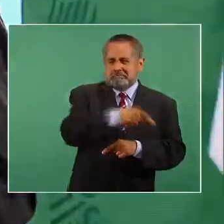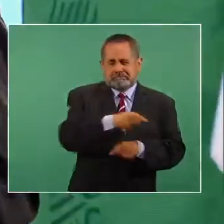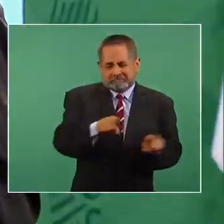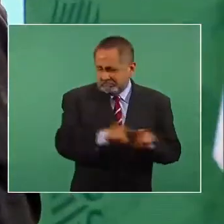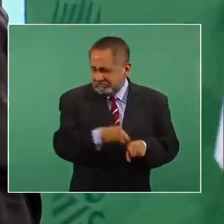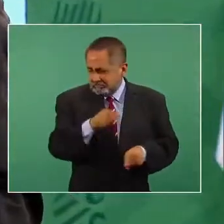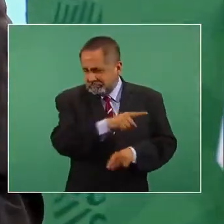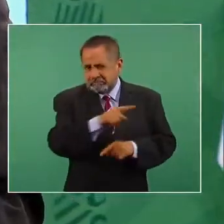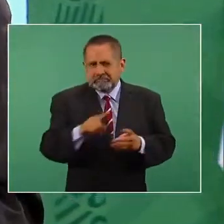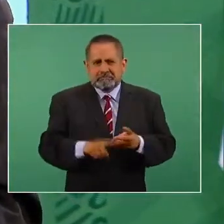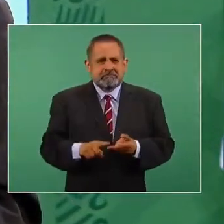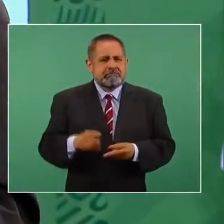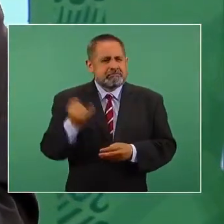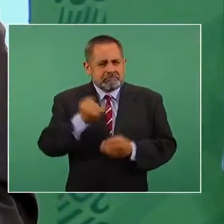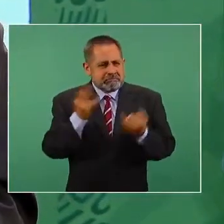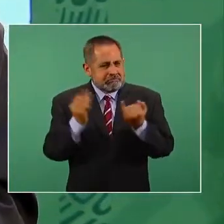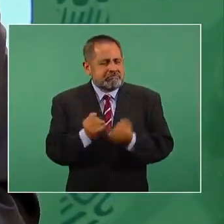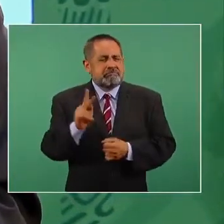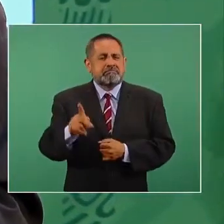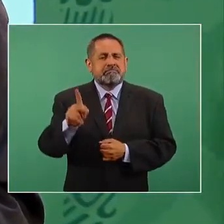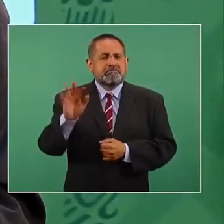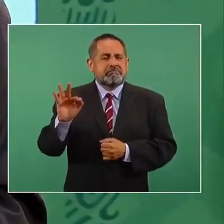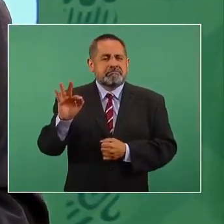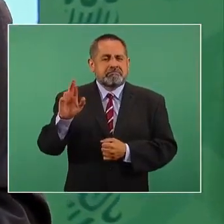del pensamiento de Franco,